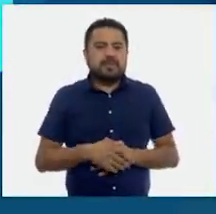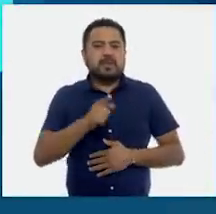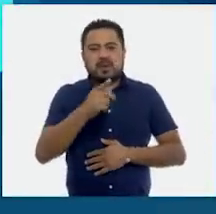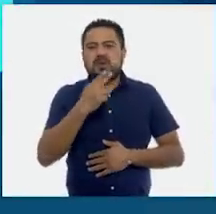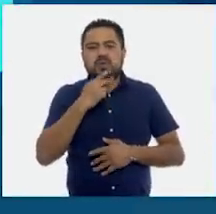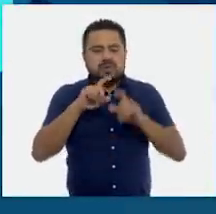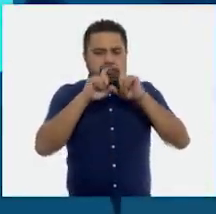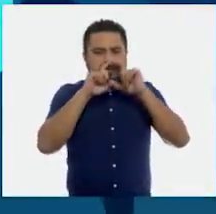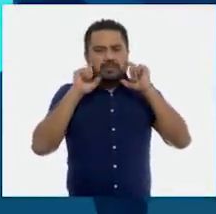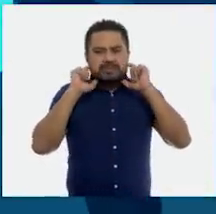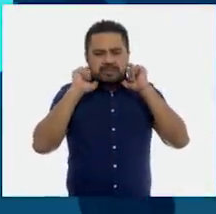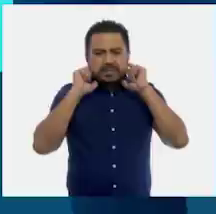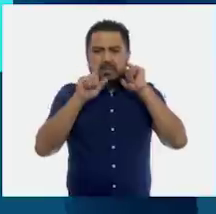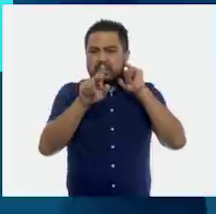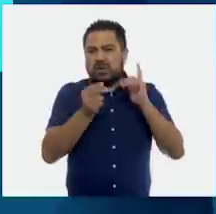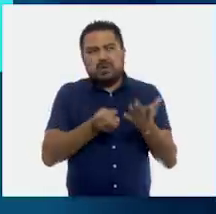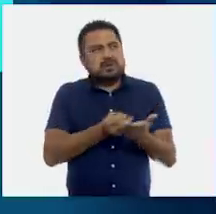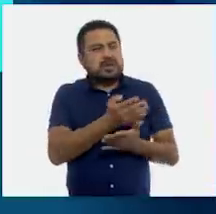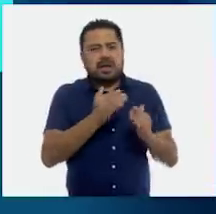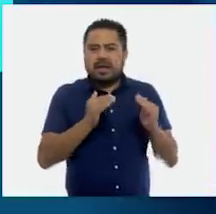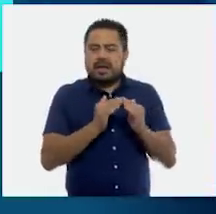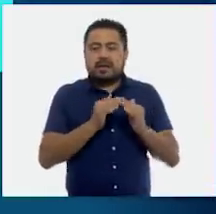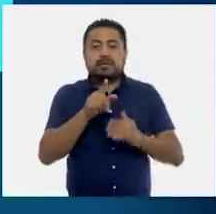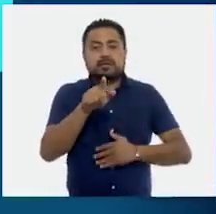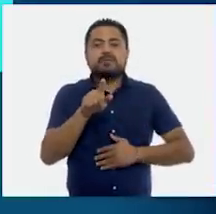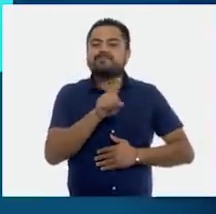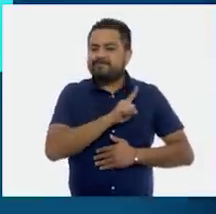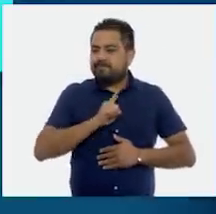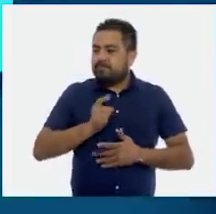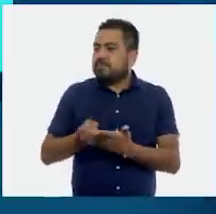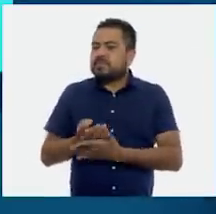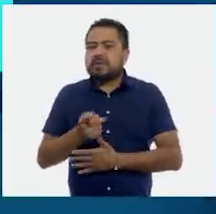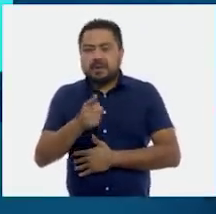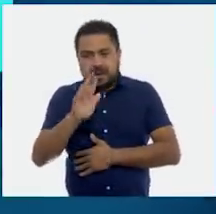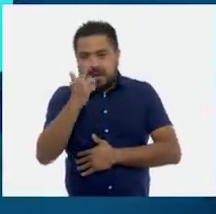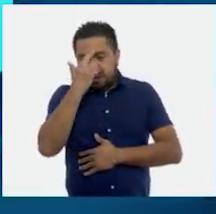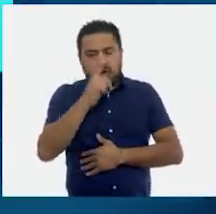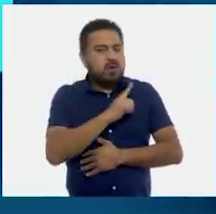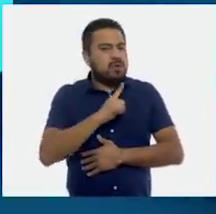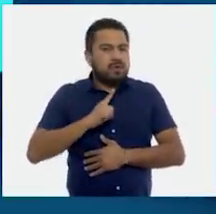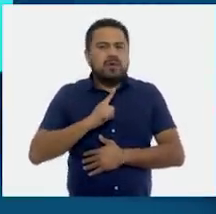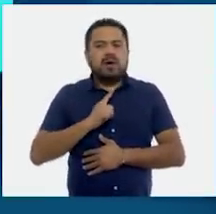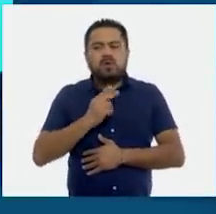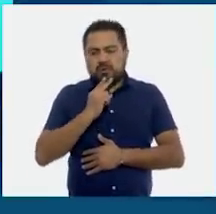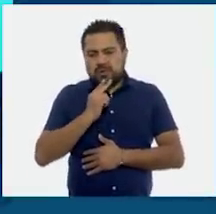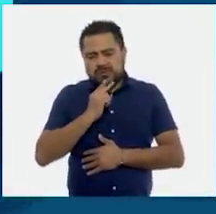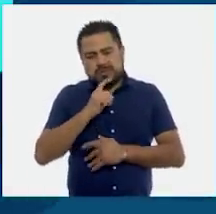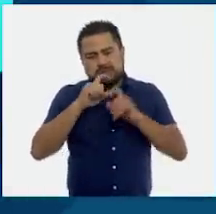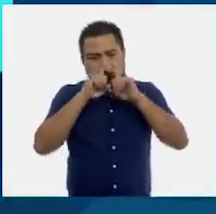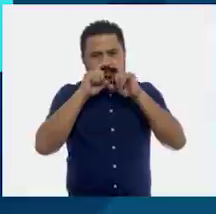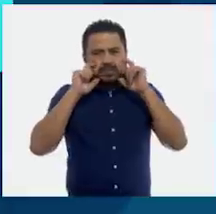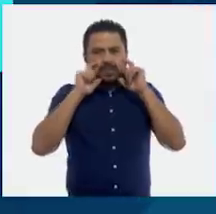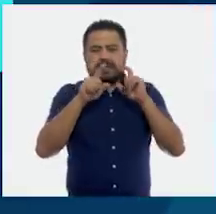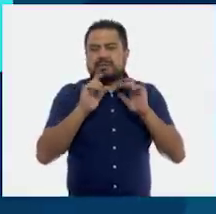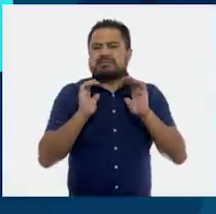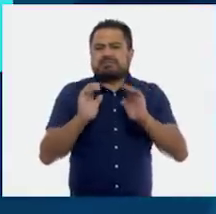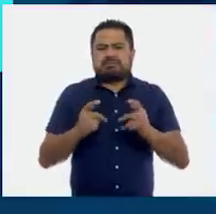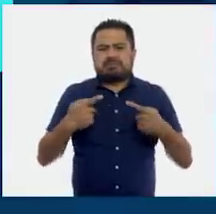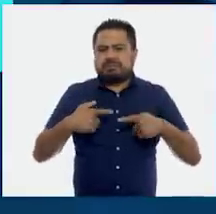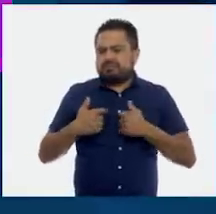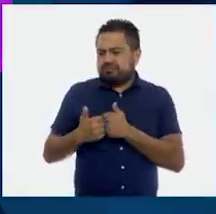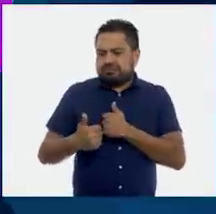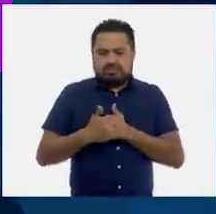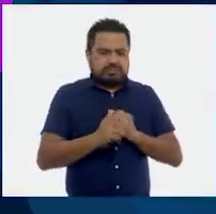Utiliza cubrebocas. No salgas de casa y si tienes que hacerlo, recuerda que es obligatorio utilizarlo. Mantén la sana